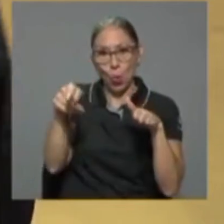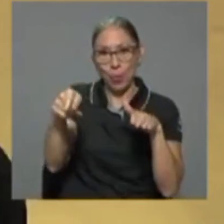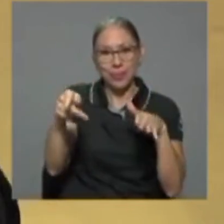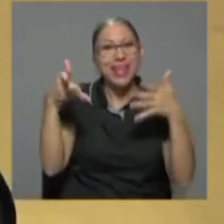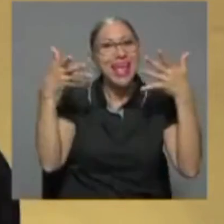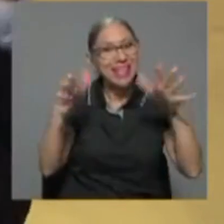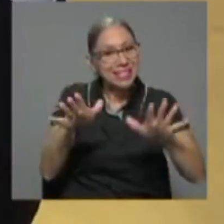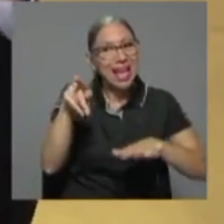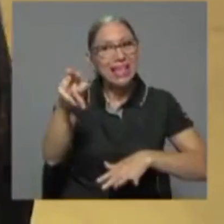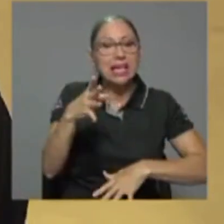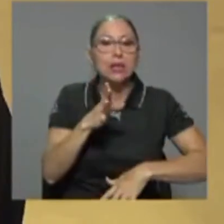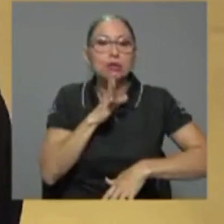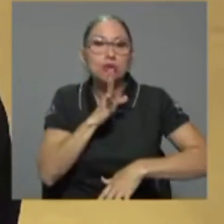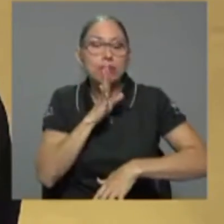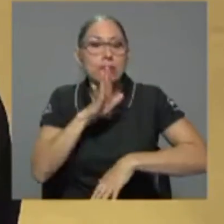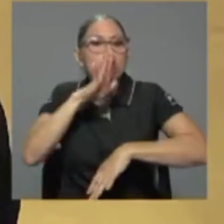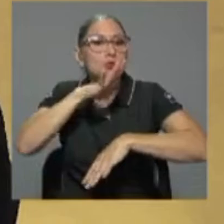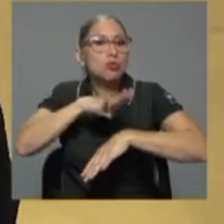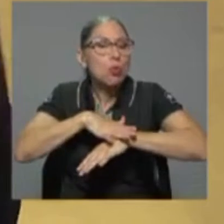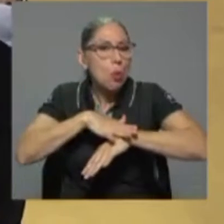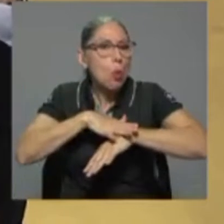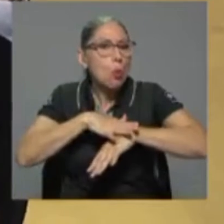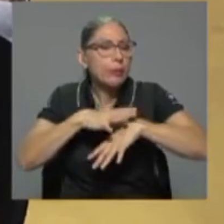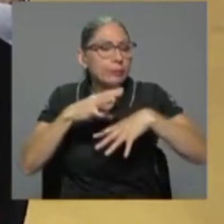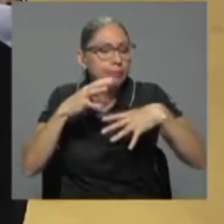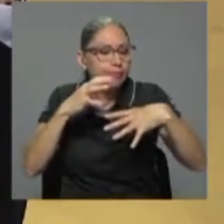el marco de